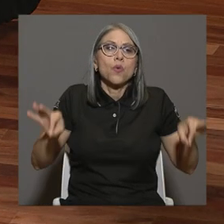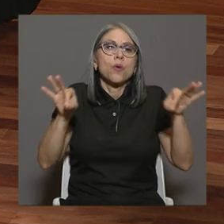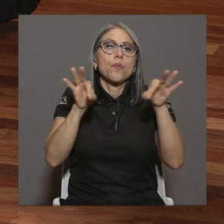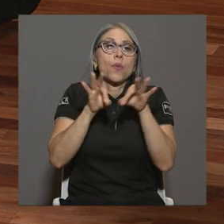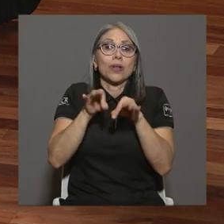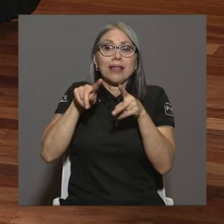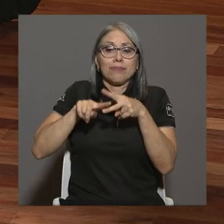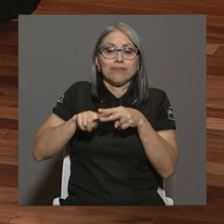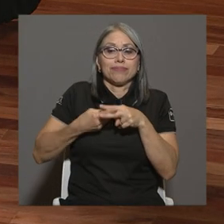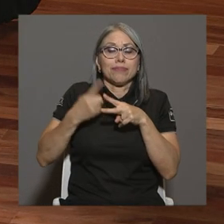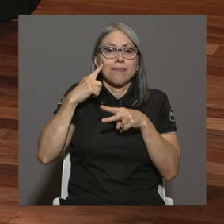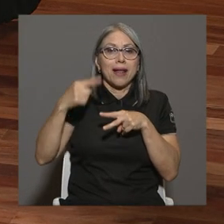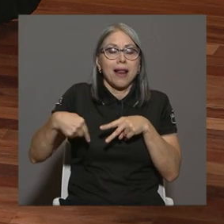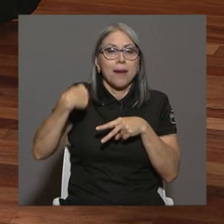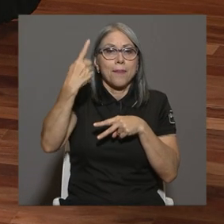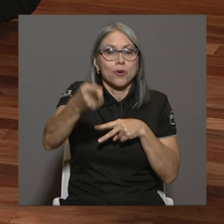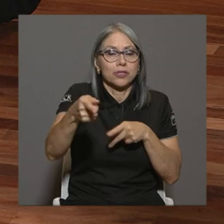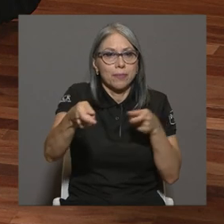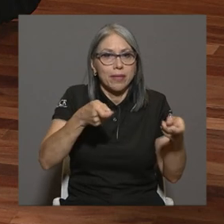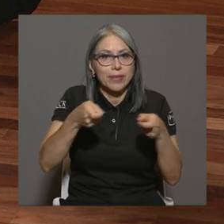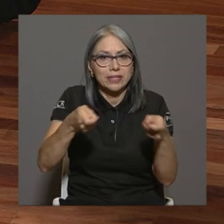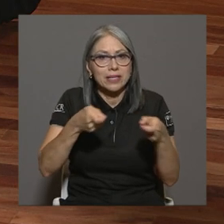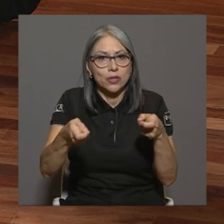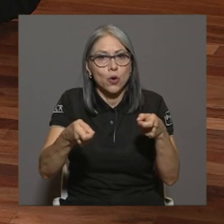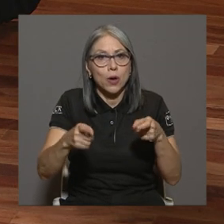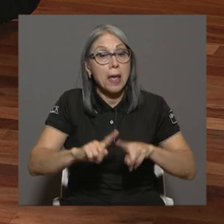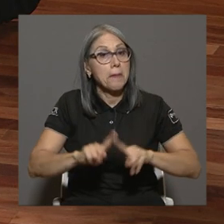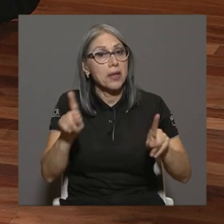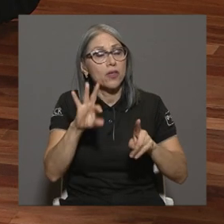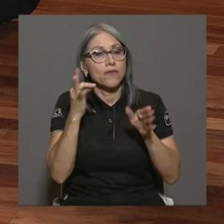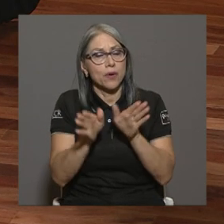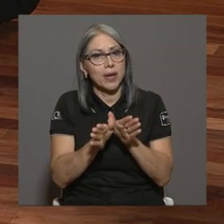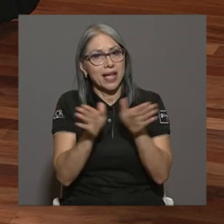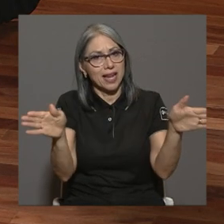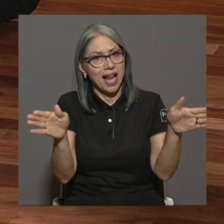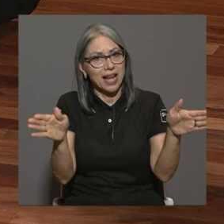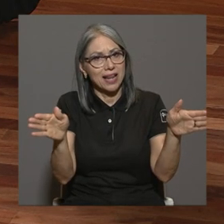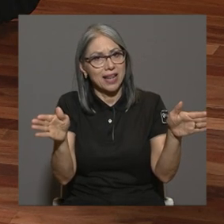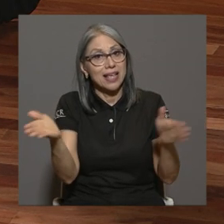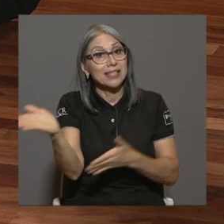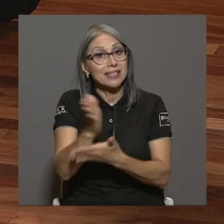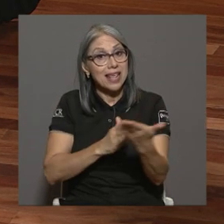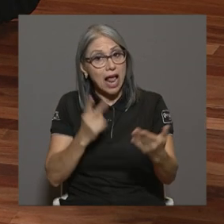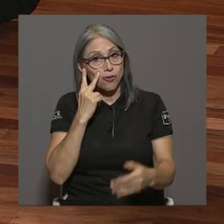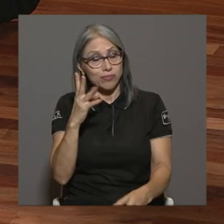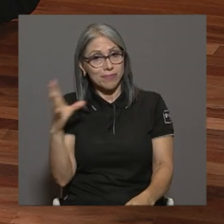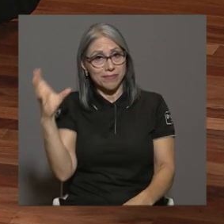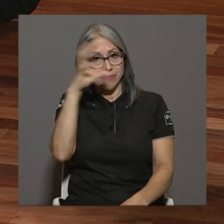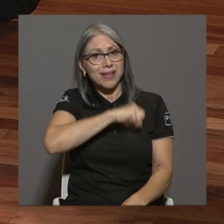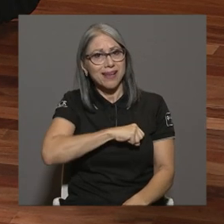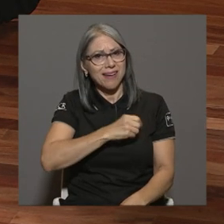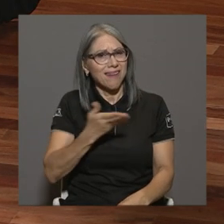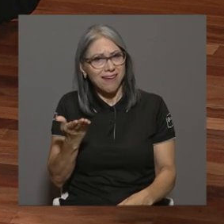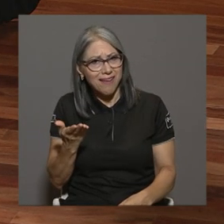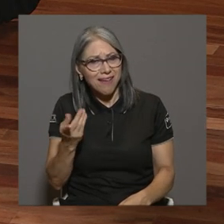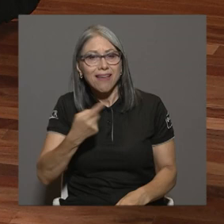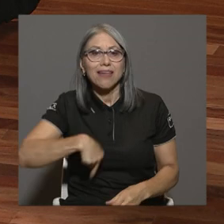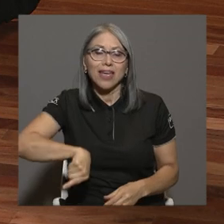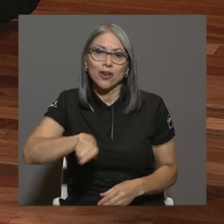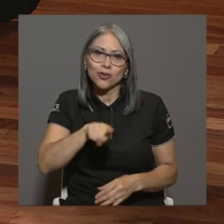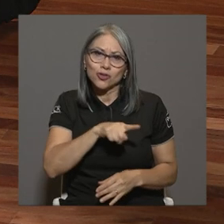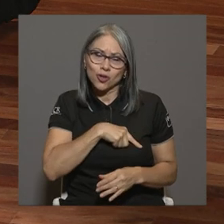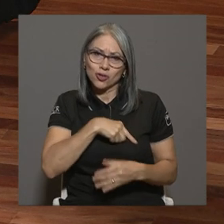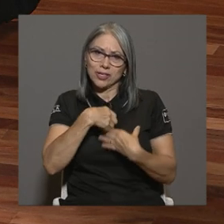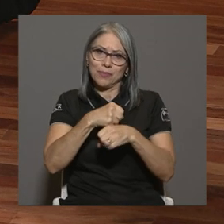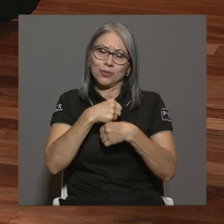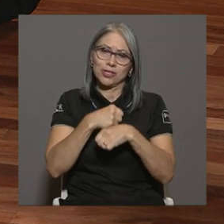partida para la próxima administración. Pero en términos generales, si algo se nota y se percibe, es que hemos forjado